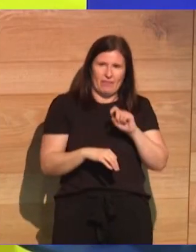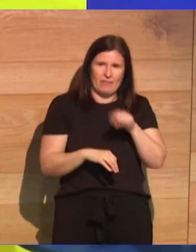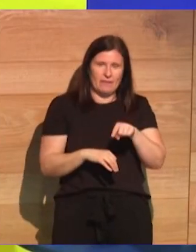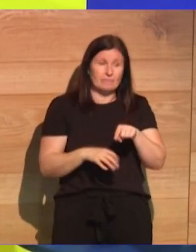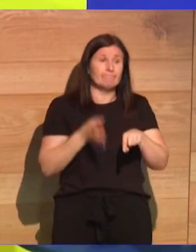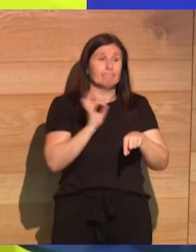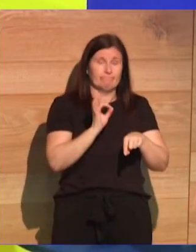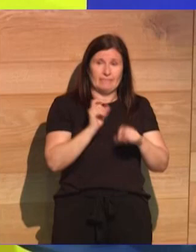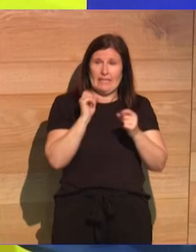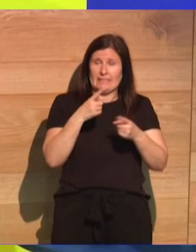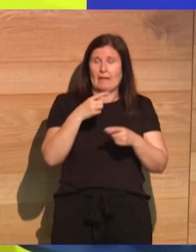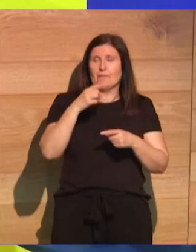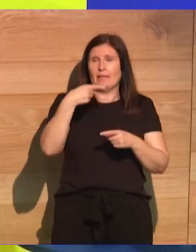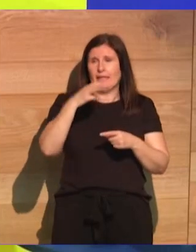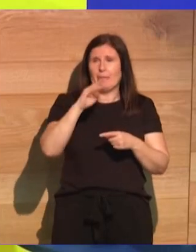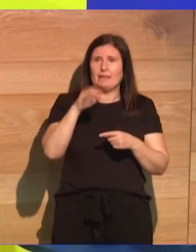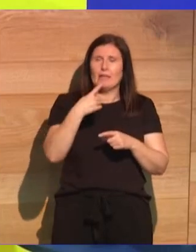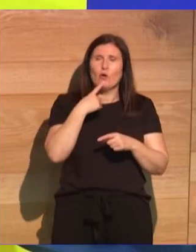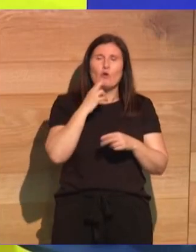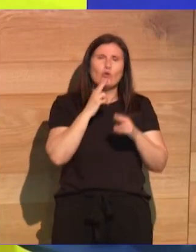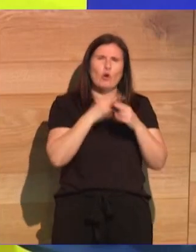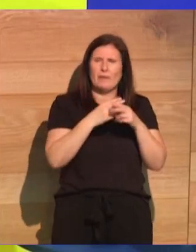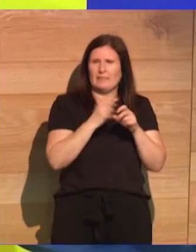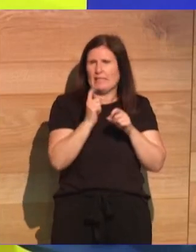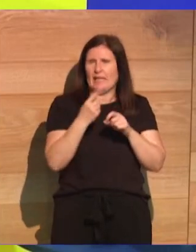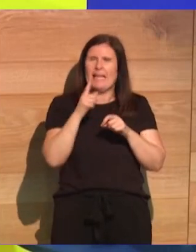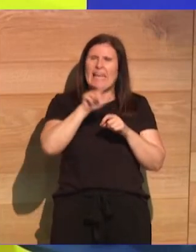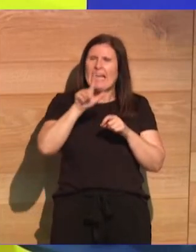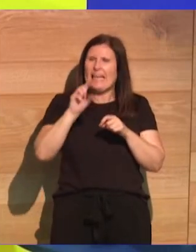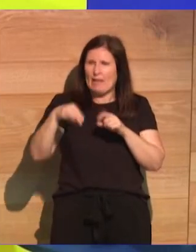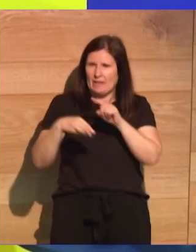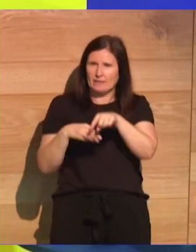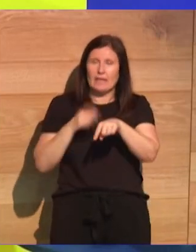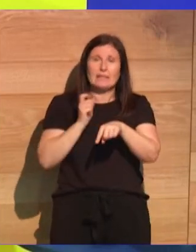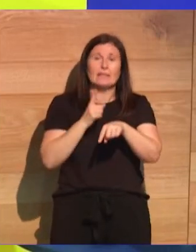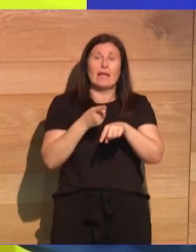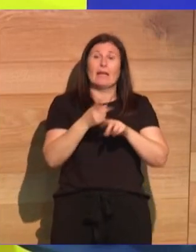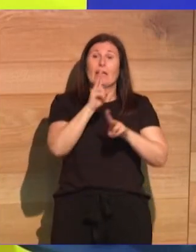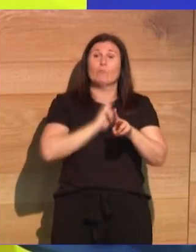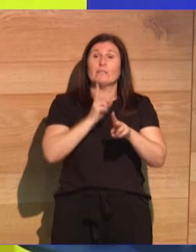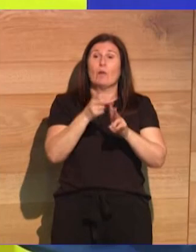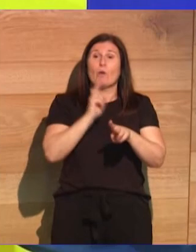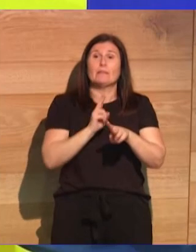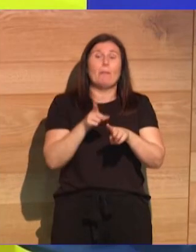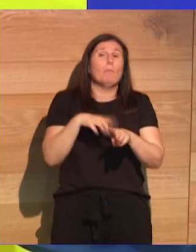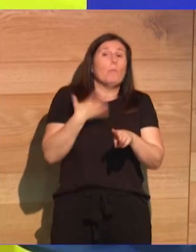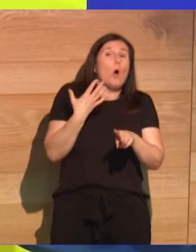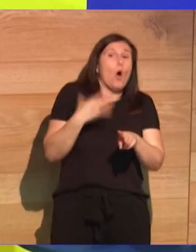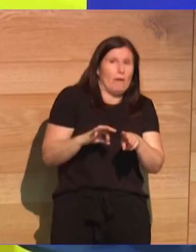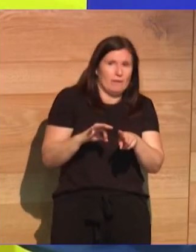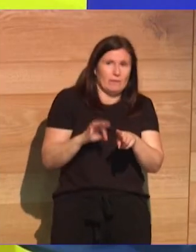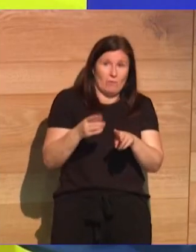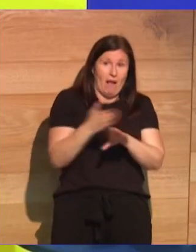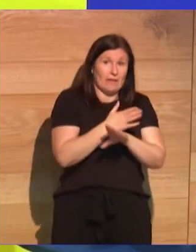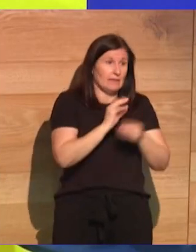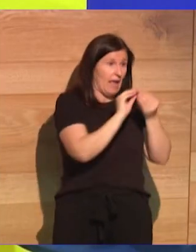que ChatGPT y todos estos que se llaman LLMs habitualmente te dan la respuesta más probable. Porque están programados para eso, para que te